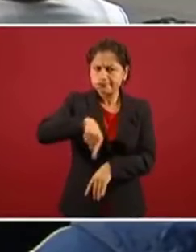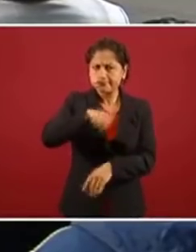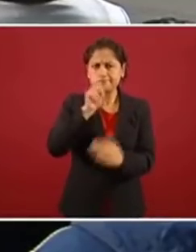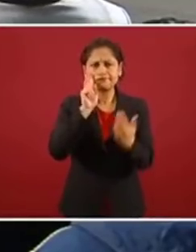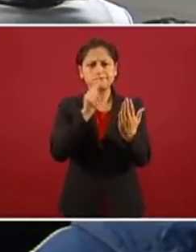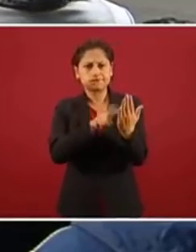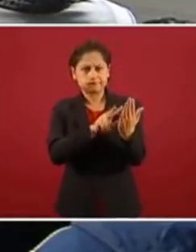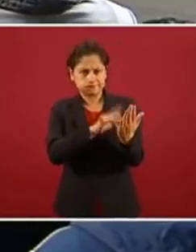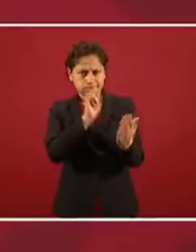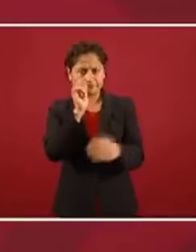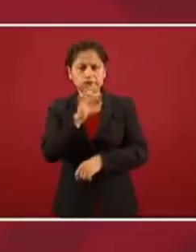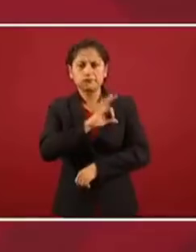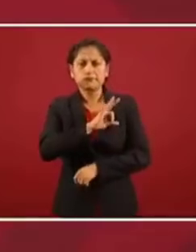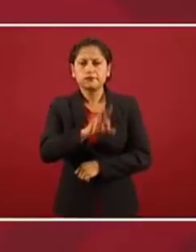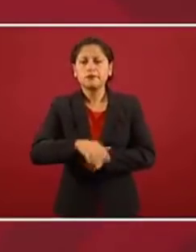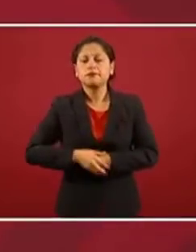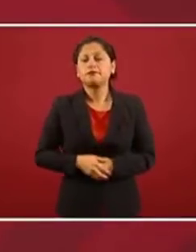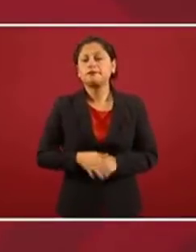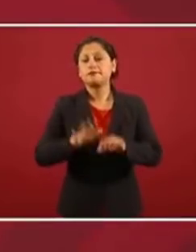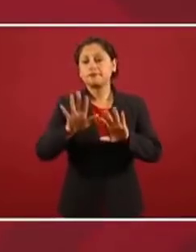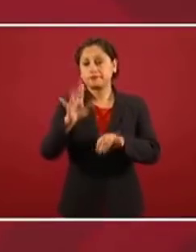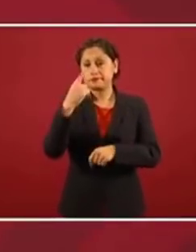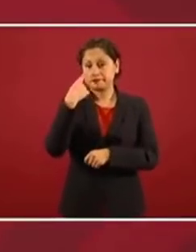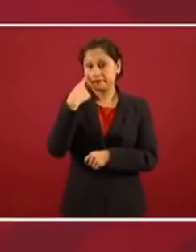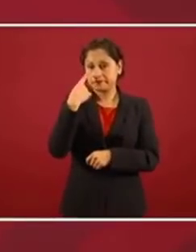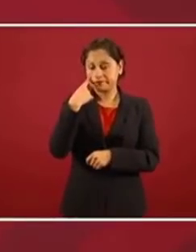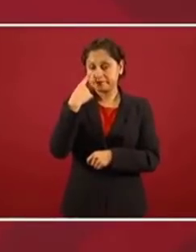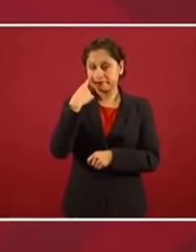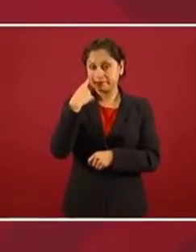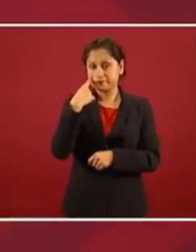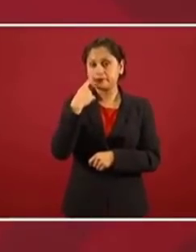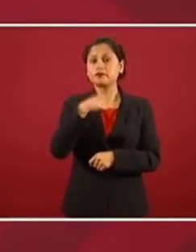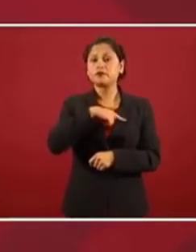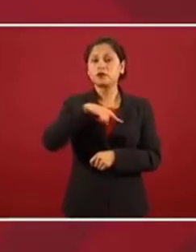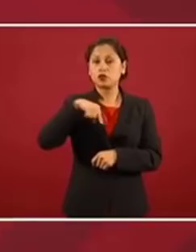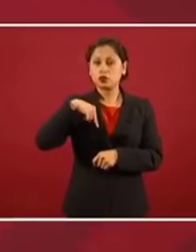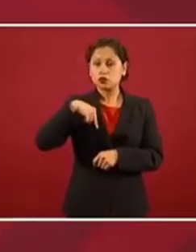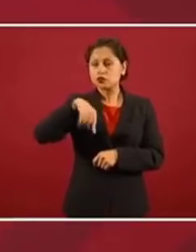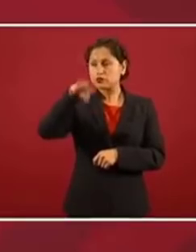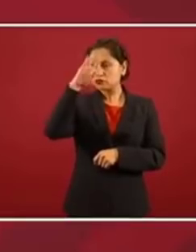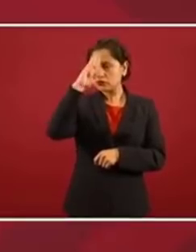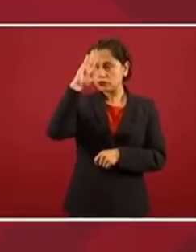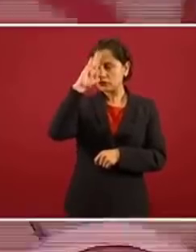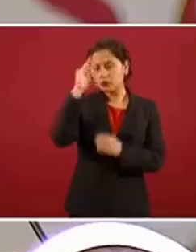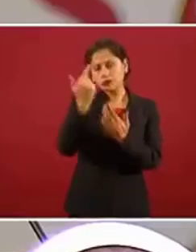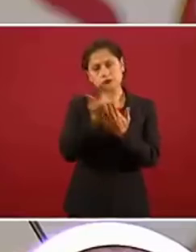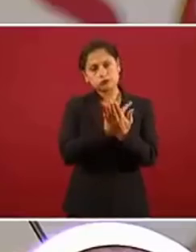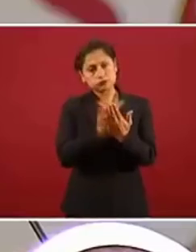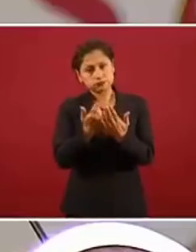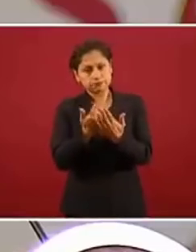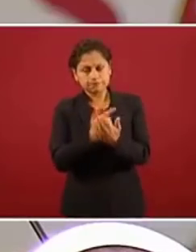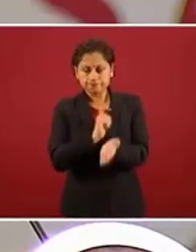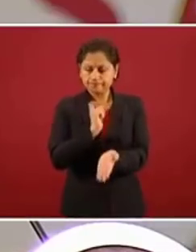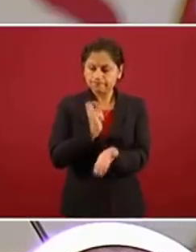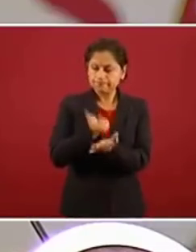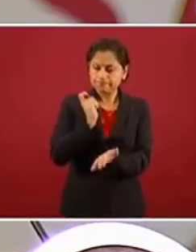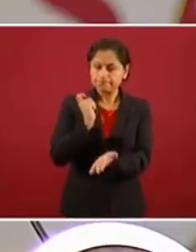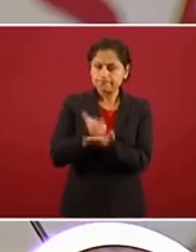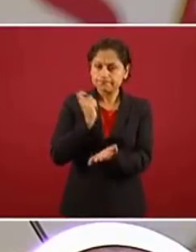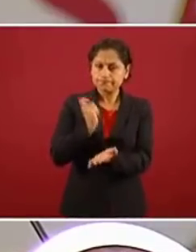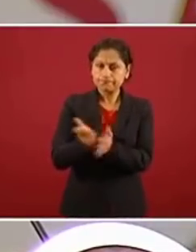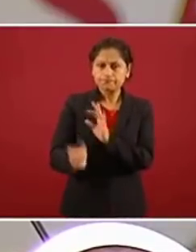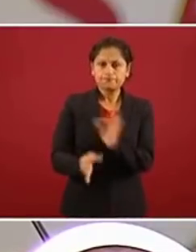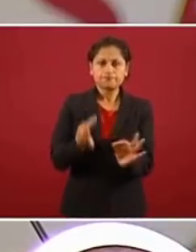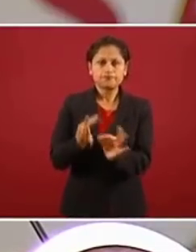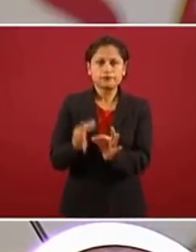Entonces, Gracias. estamos procurando que pagar puntualmente. Ya no hay esas demoras, estamos